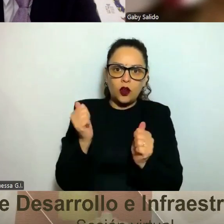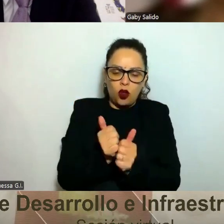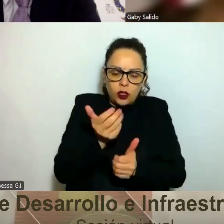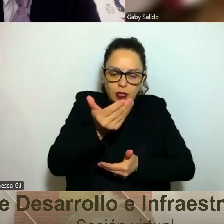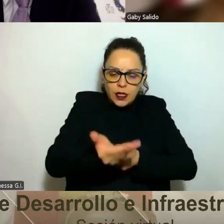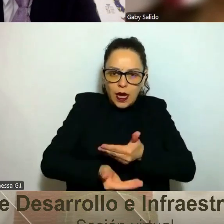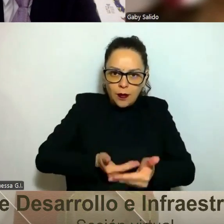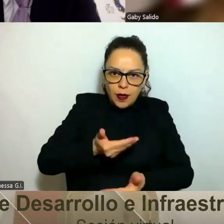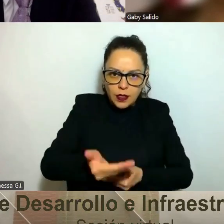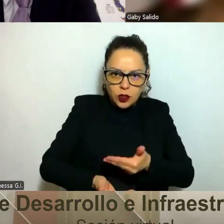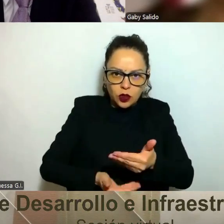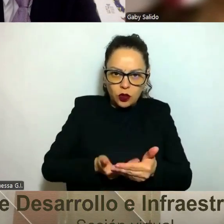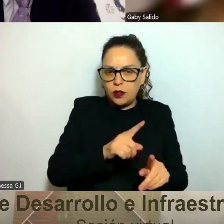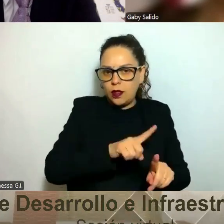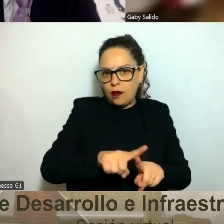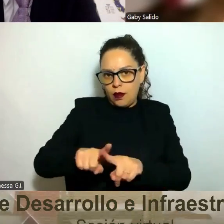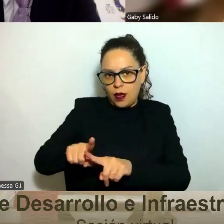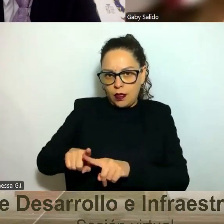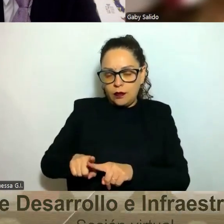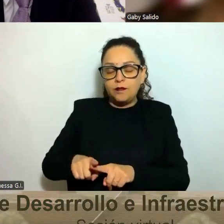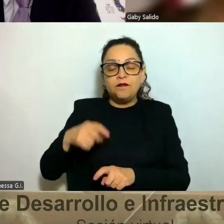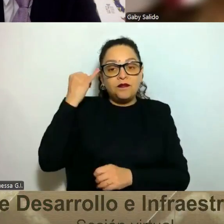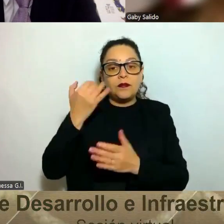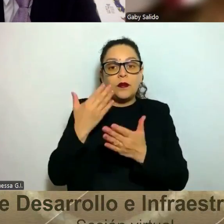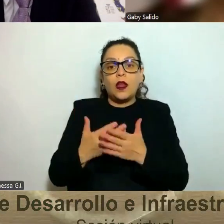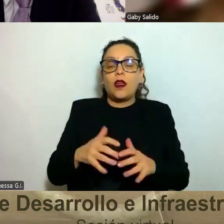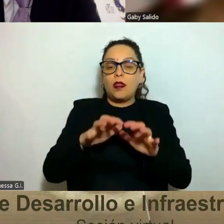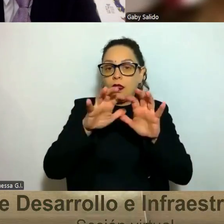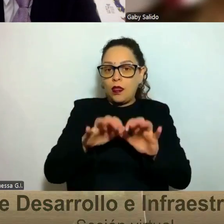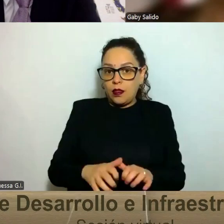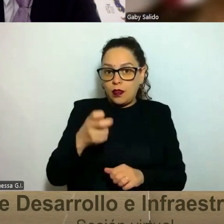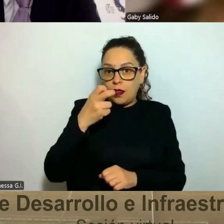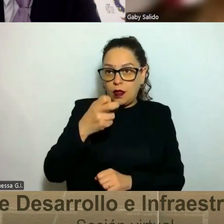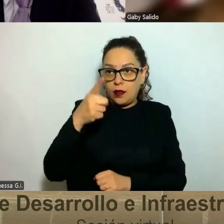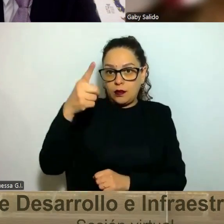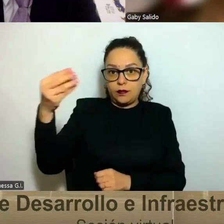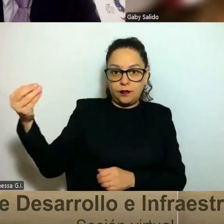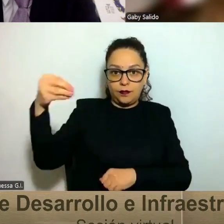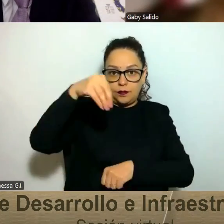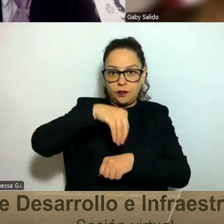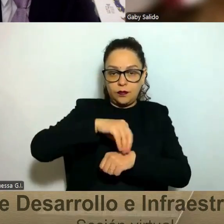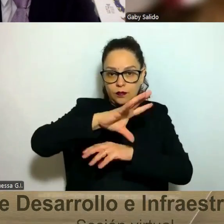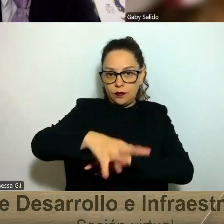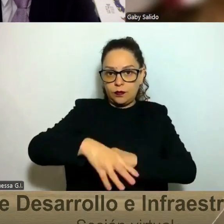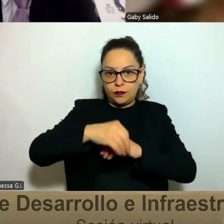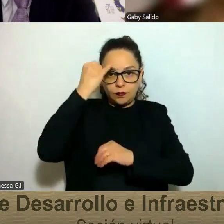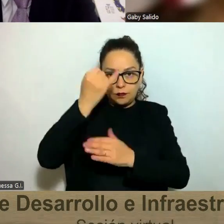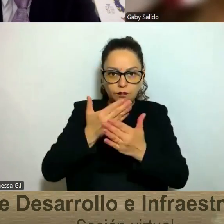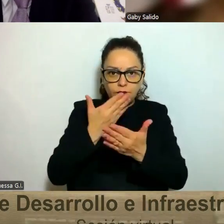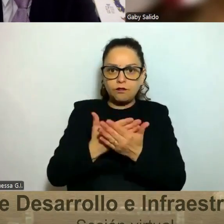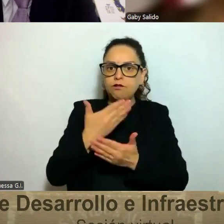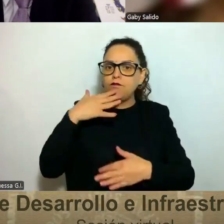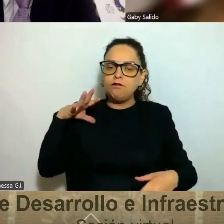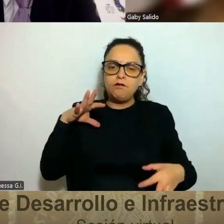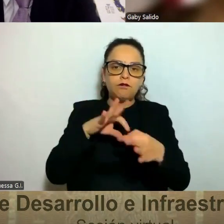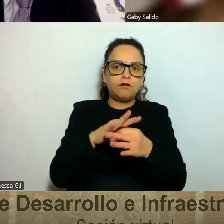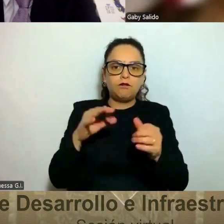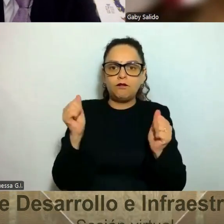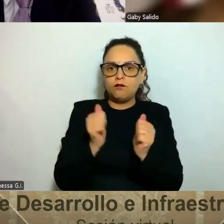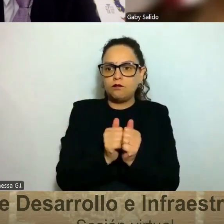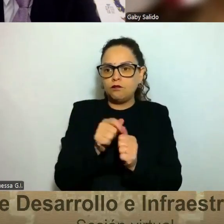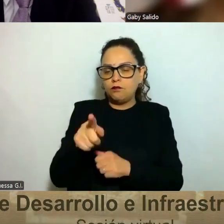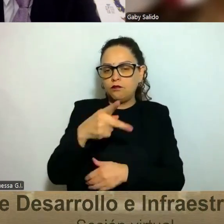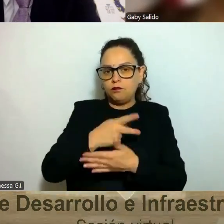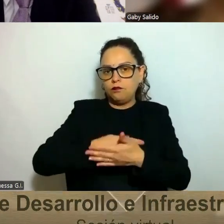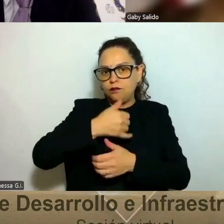promoción. En este sentido, en el dictamen se considera que el proyecto que se adjuntó a la iniciativa es armónico con los elementos referidos al tratarse de un